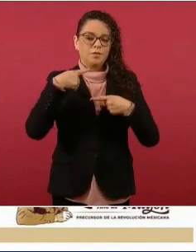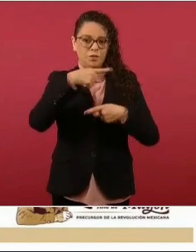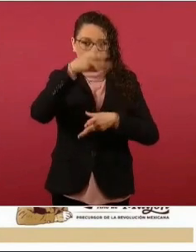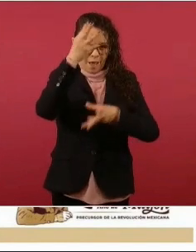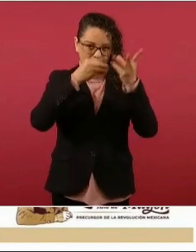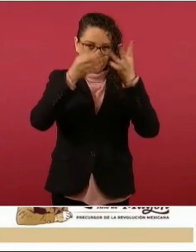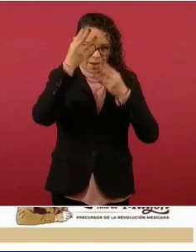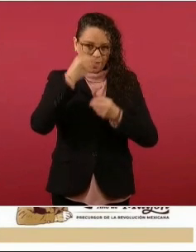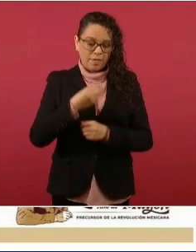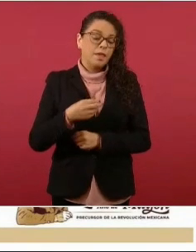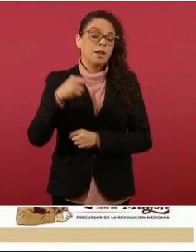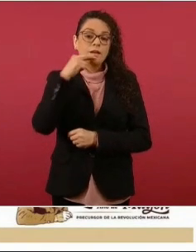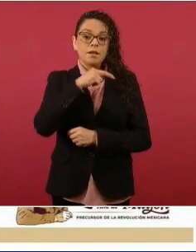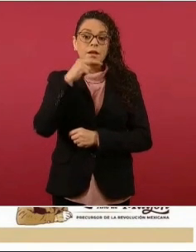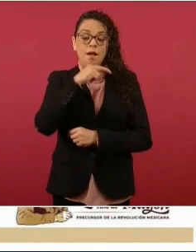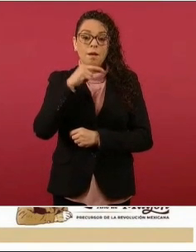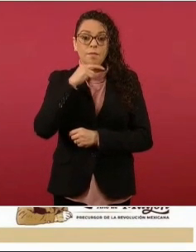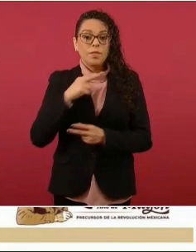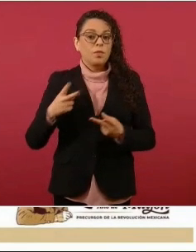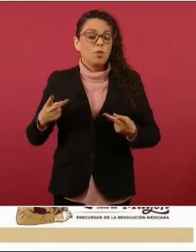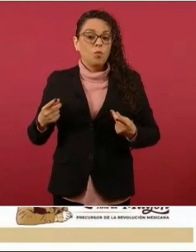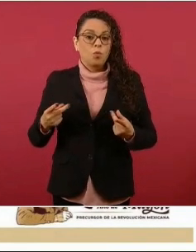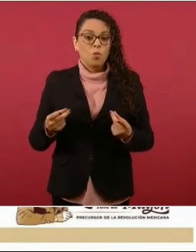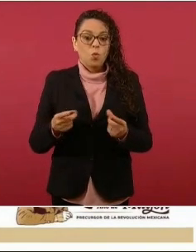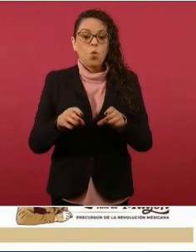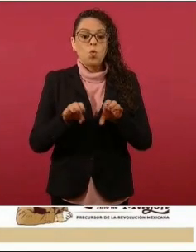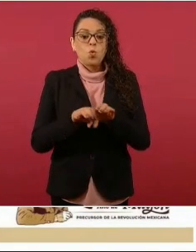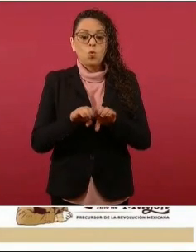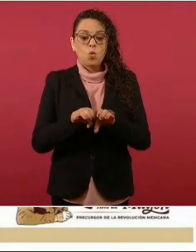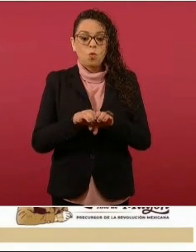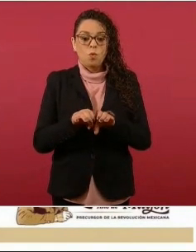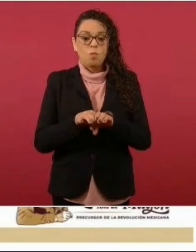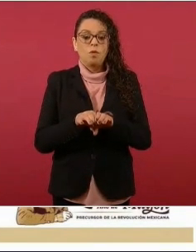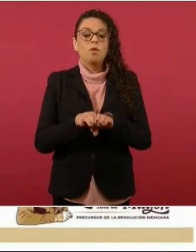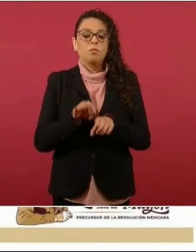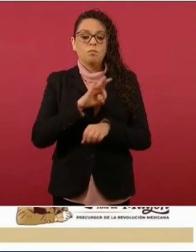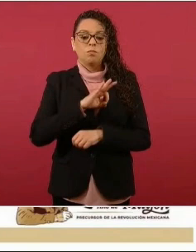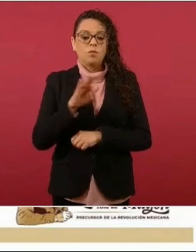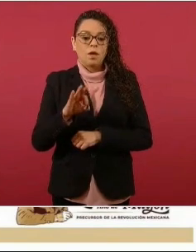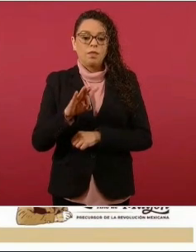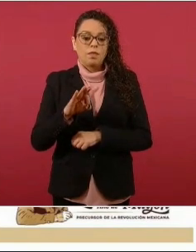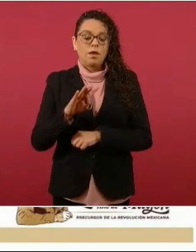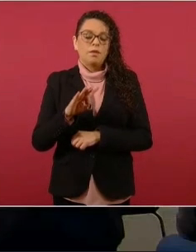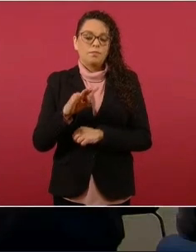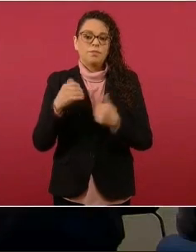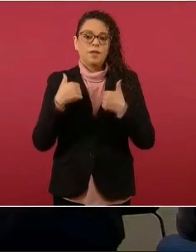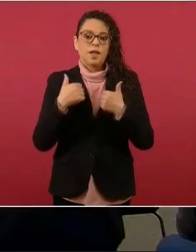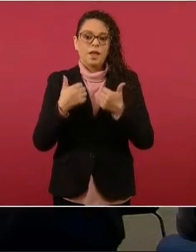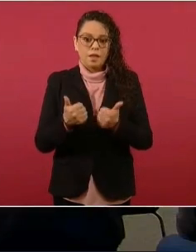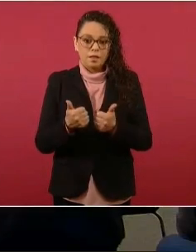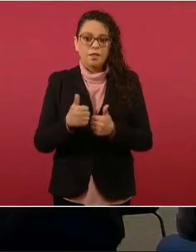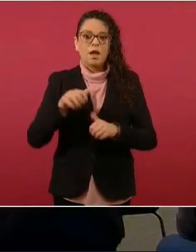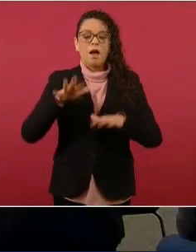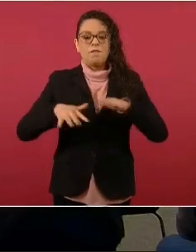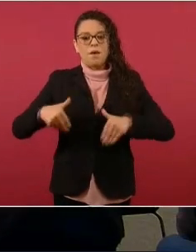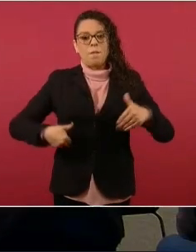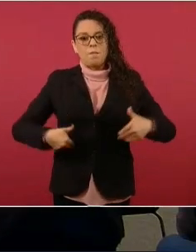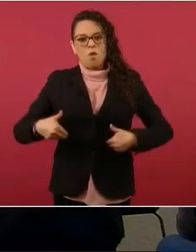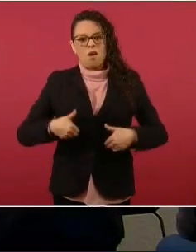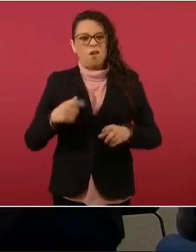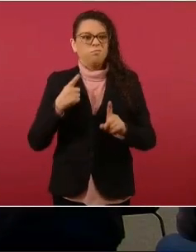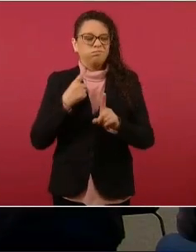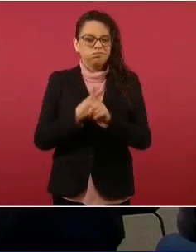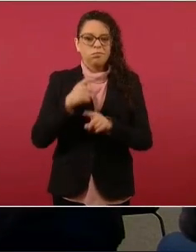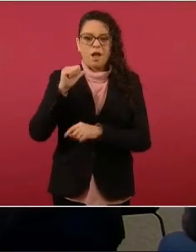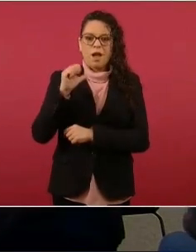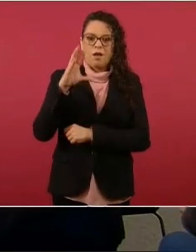más rápidamente posible como finalidad y poder entender la inseguridad, el acoso, el